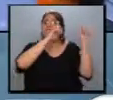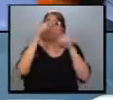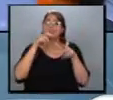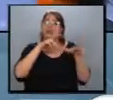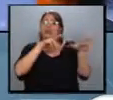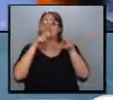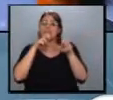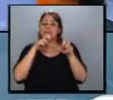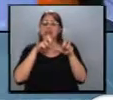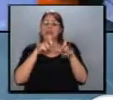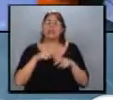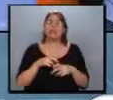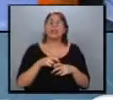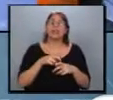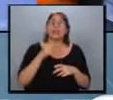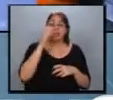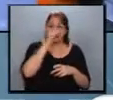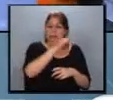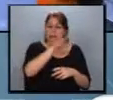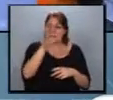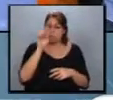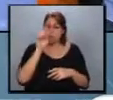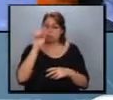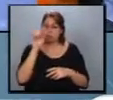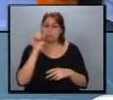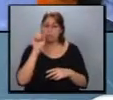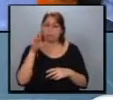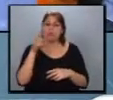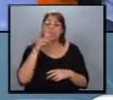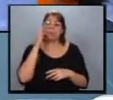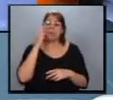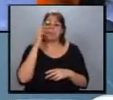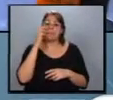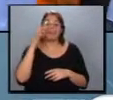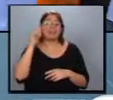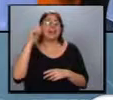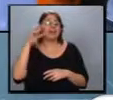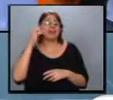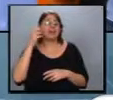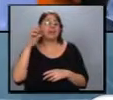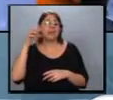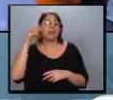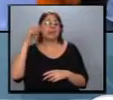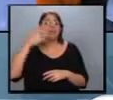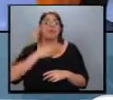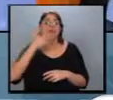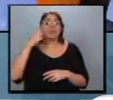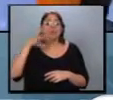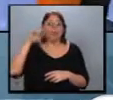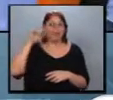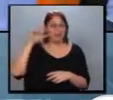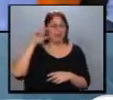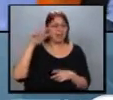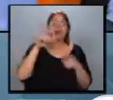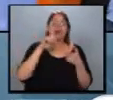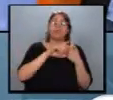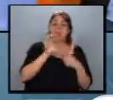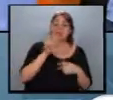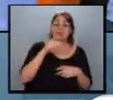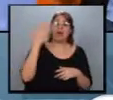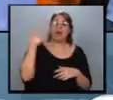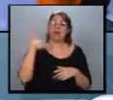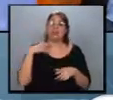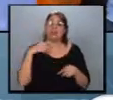rifle cazando en el campo que era el padre de Garfunkel. ¿Por qué el padre de Garfunkel? Porque el padre de Garfunkel fue durante 5 años